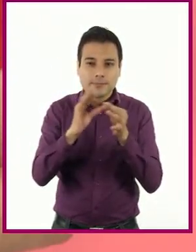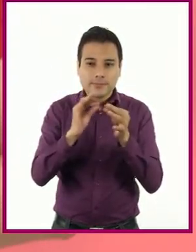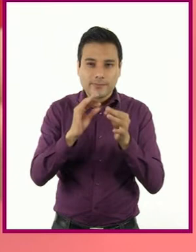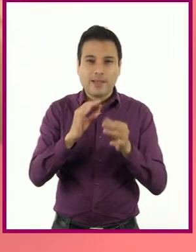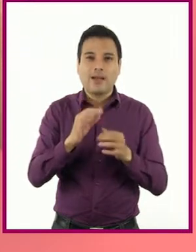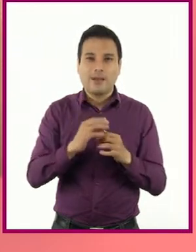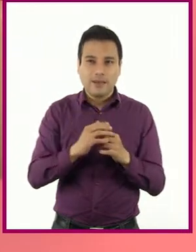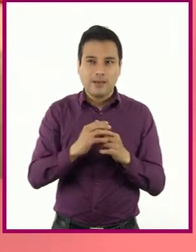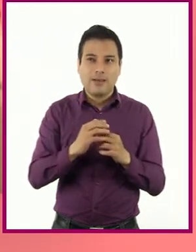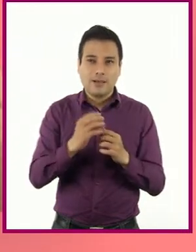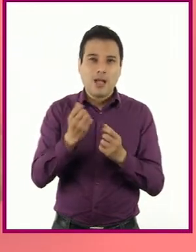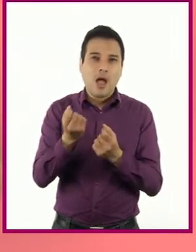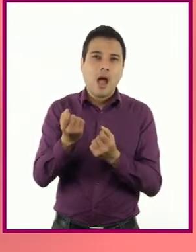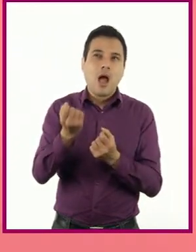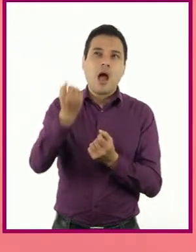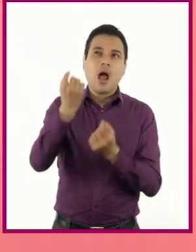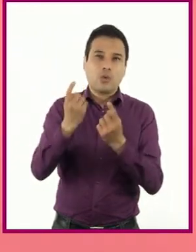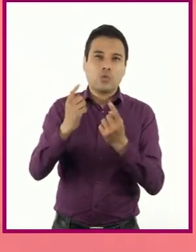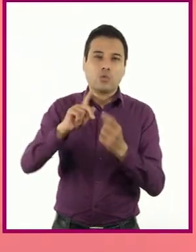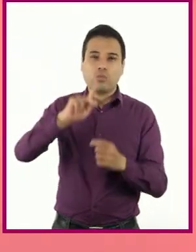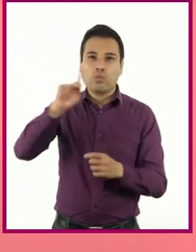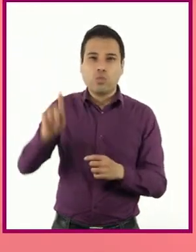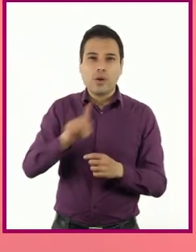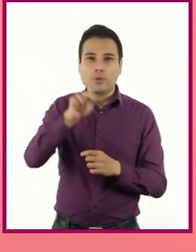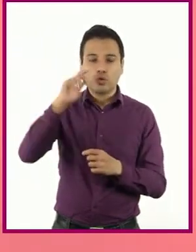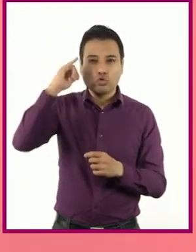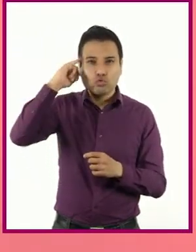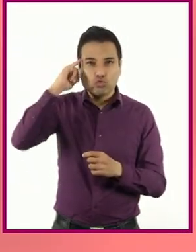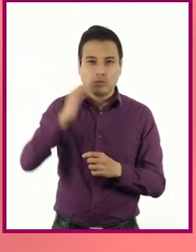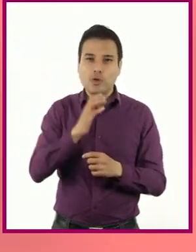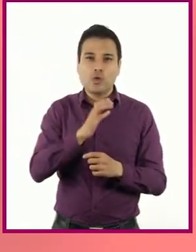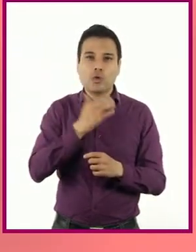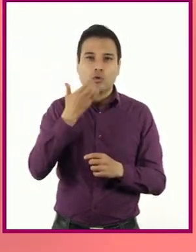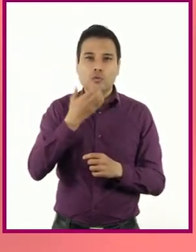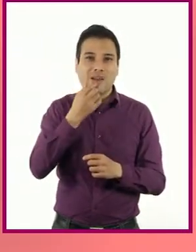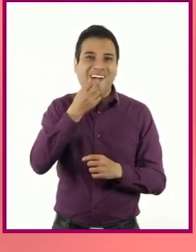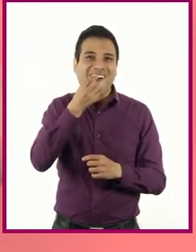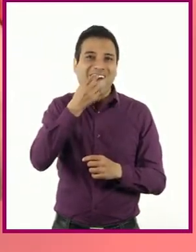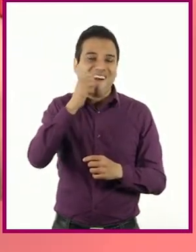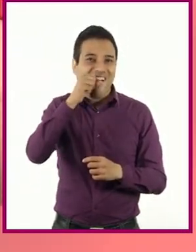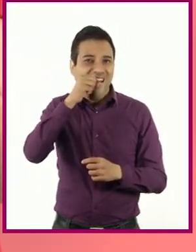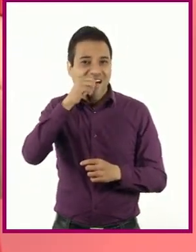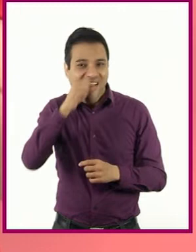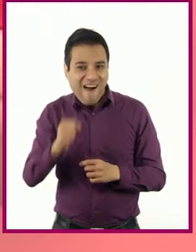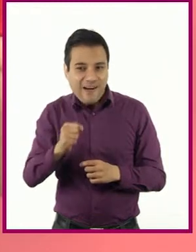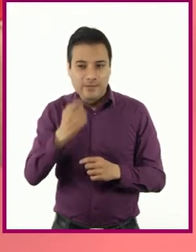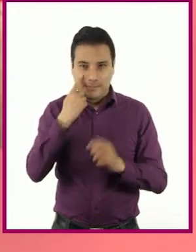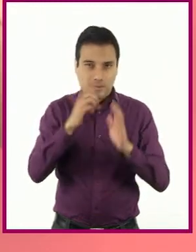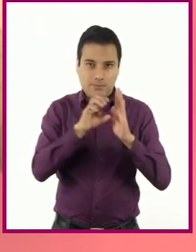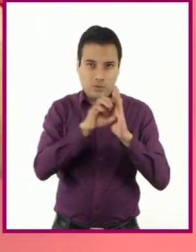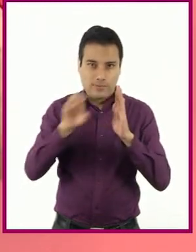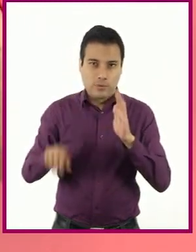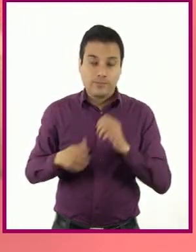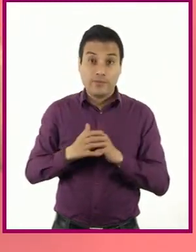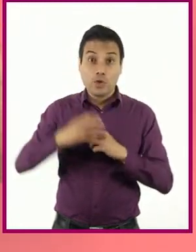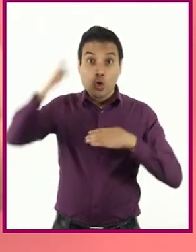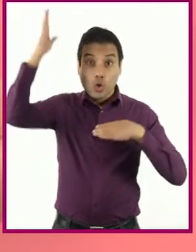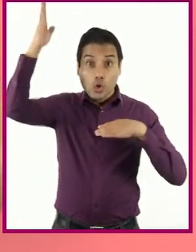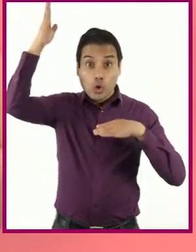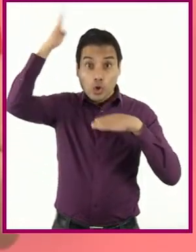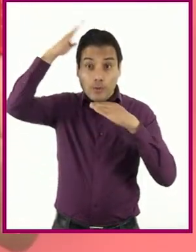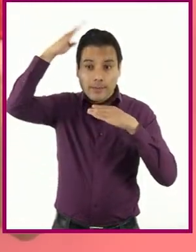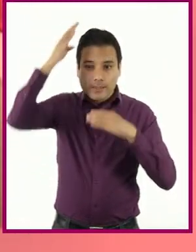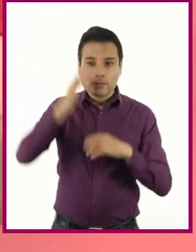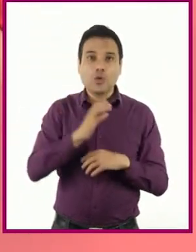dentales que se hacían en algunos pueblos mesoamericanos. Por ejemplo, entre los olmecas se aserraban los dientes